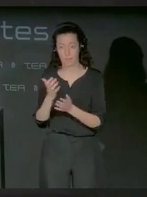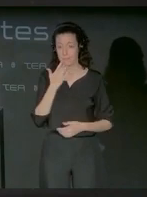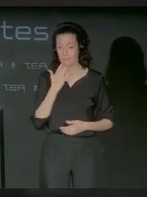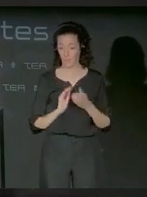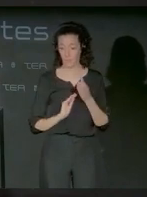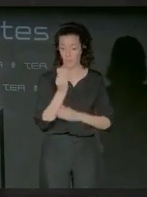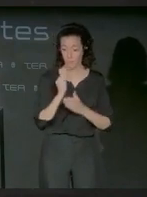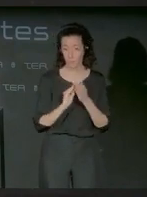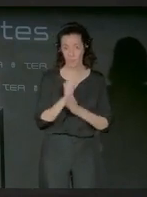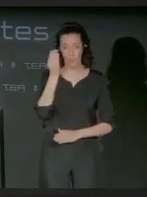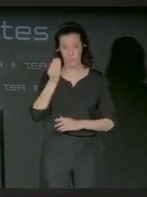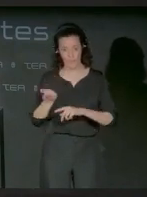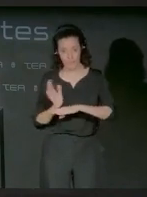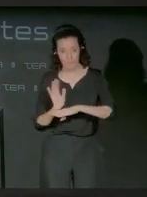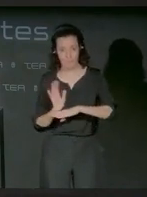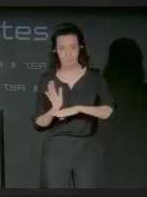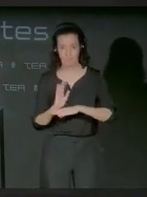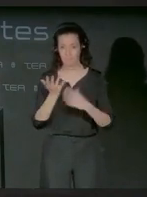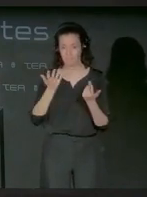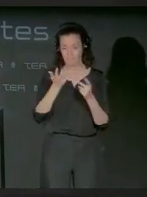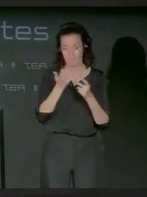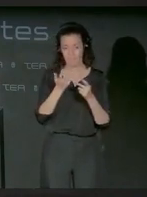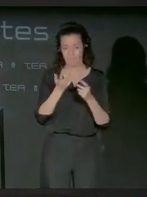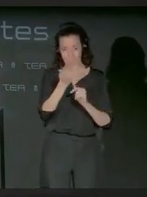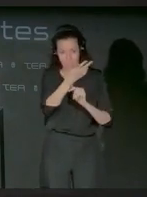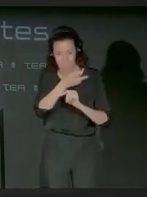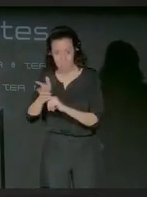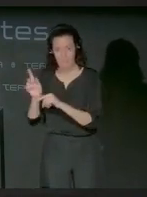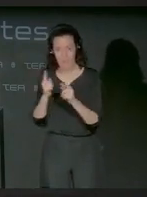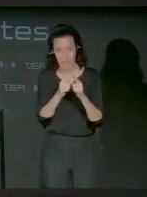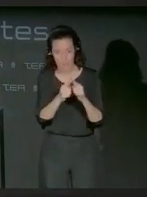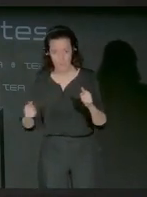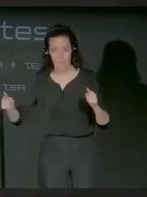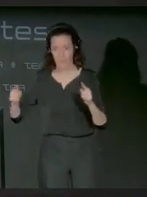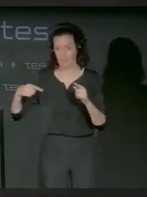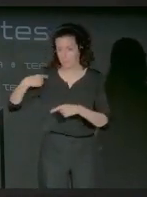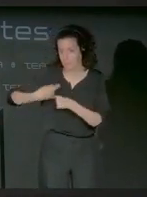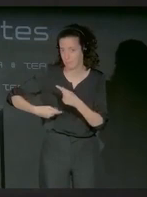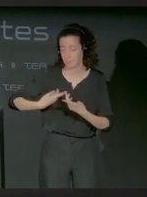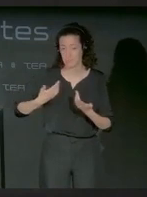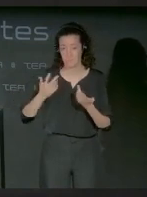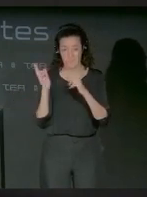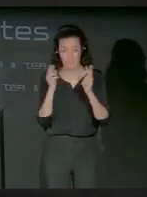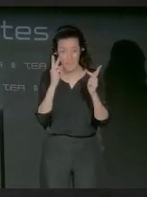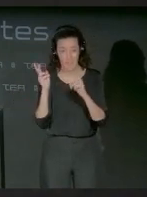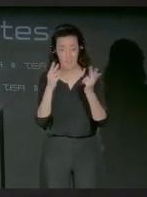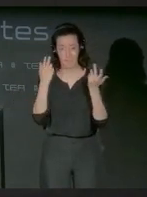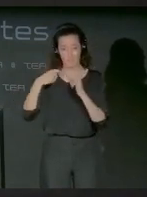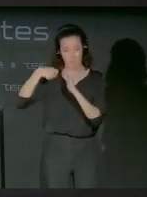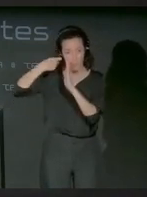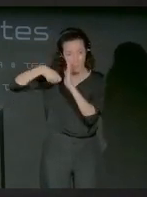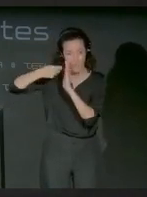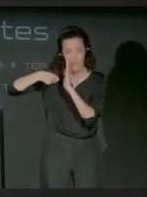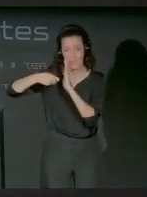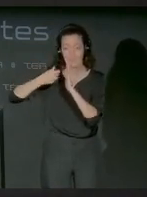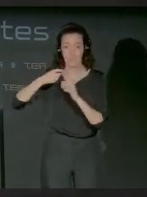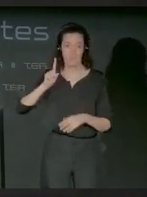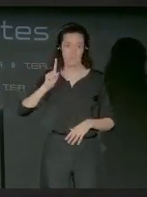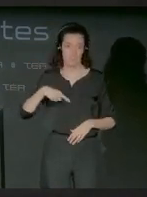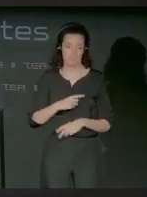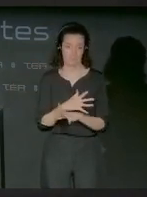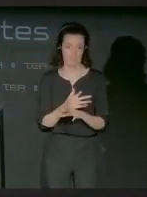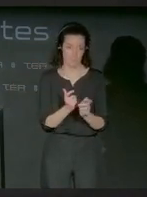de largometrajes tradicional series de ficción o documentales así como por ejemplo y no puede ser de otra manera el videojuego